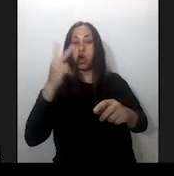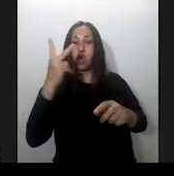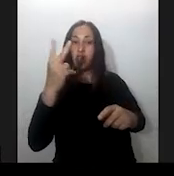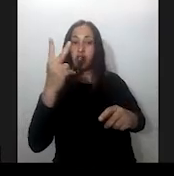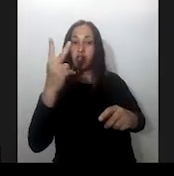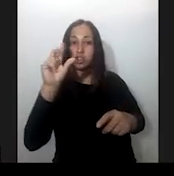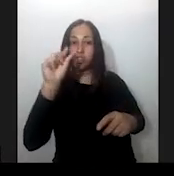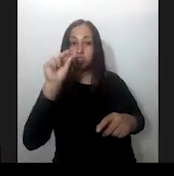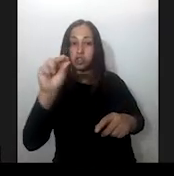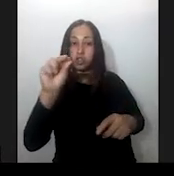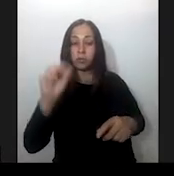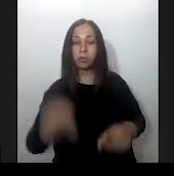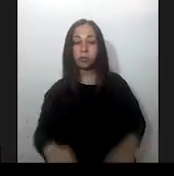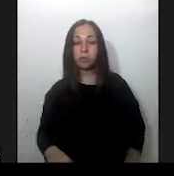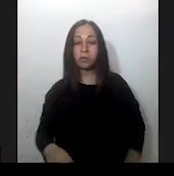un 2,